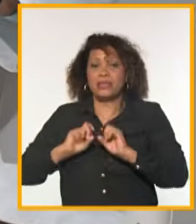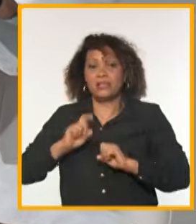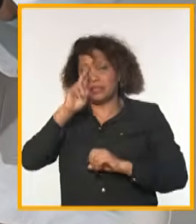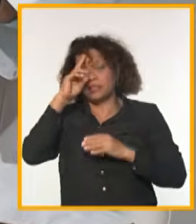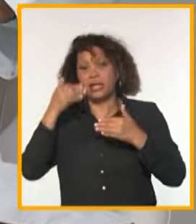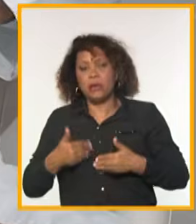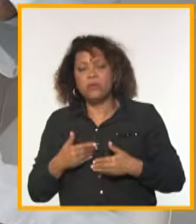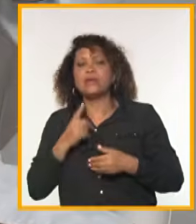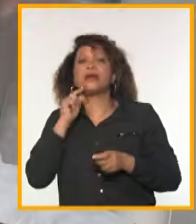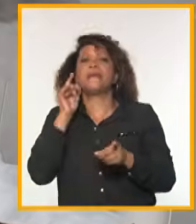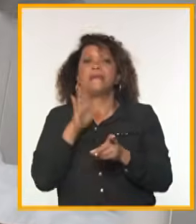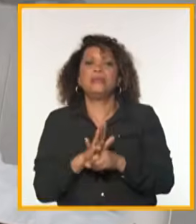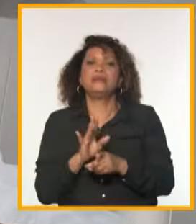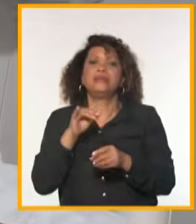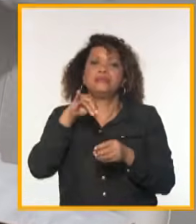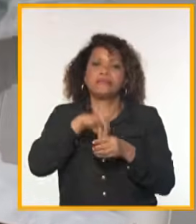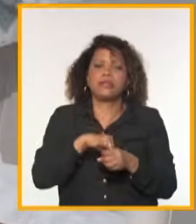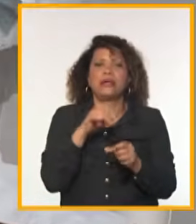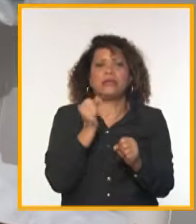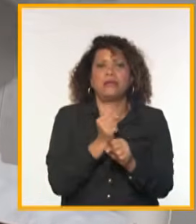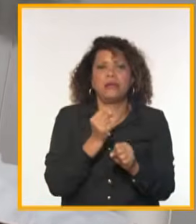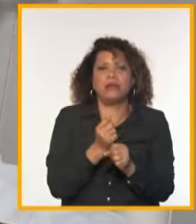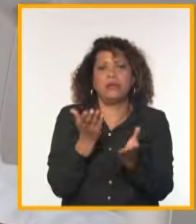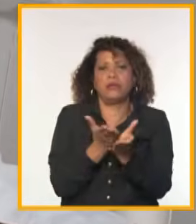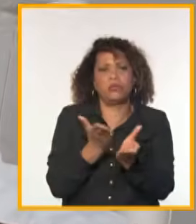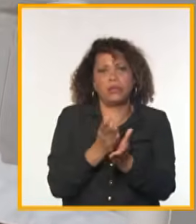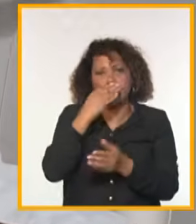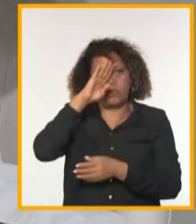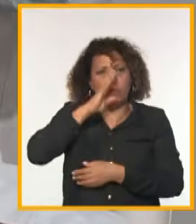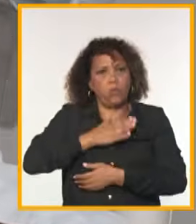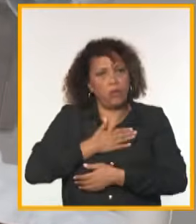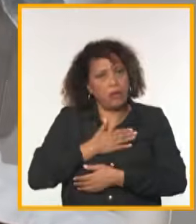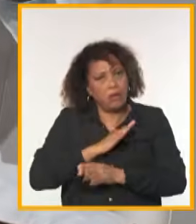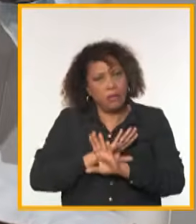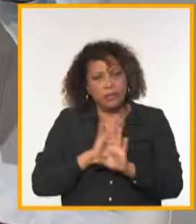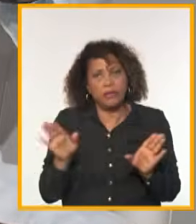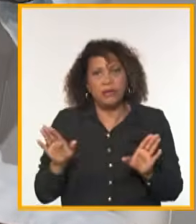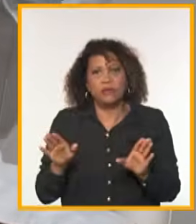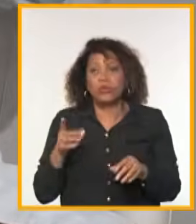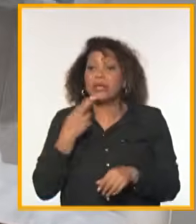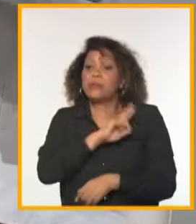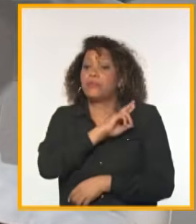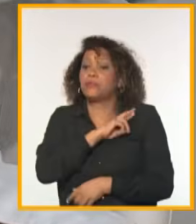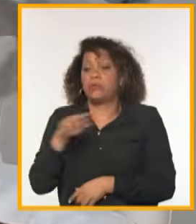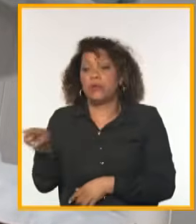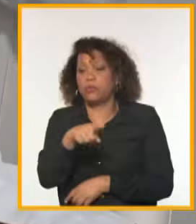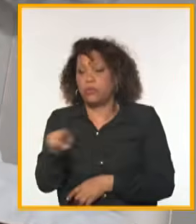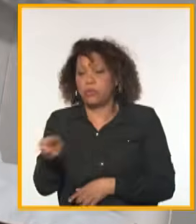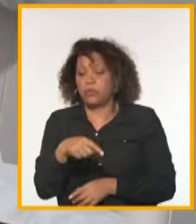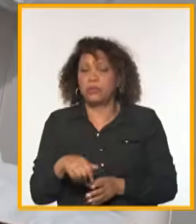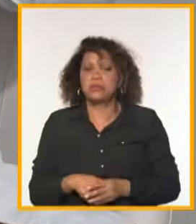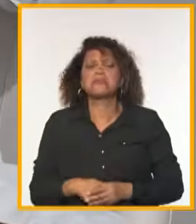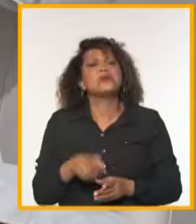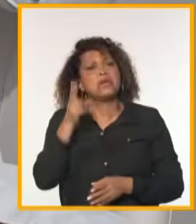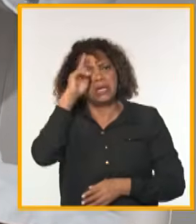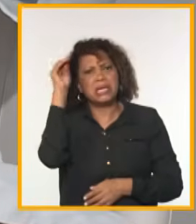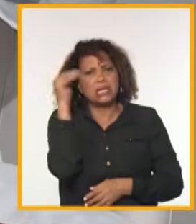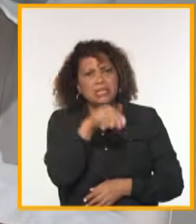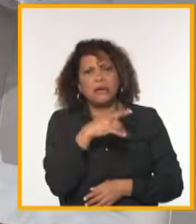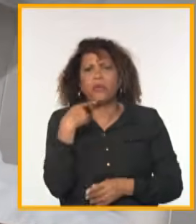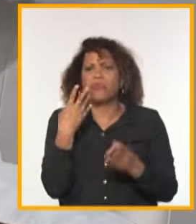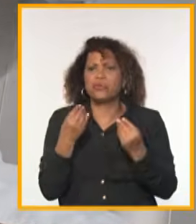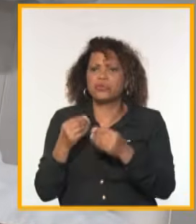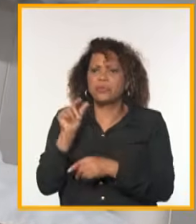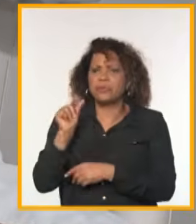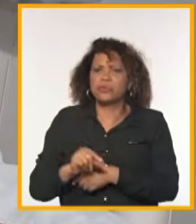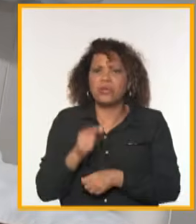nuevo a sus estudios y que terminen aquí en Cuba. Y ahí nosotros ingresamos a muchos con diversas enfermedades africanas que